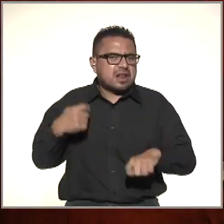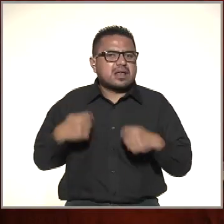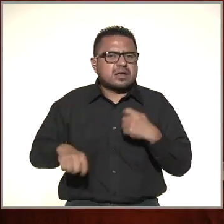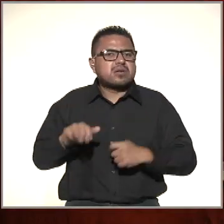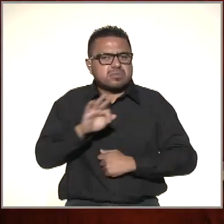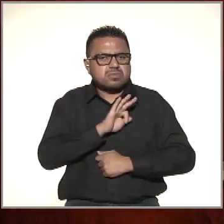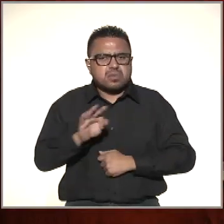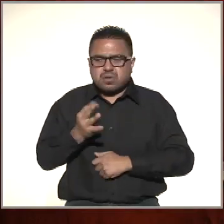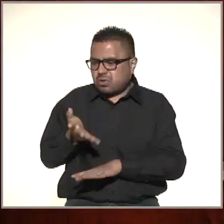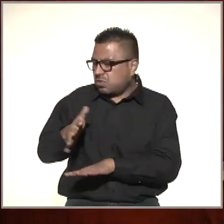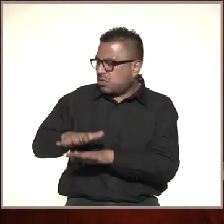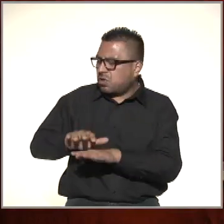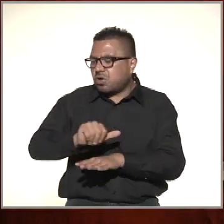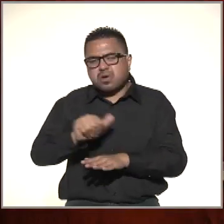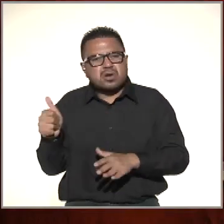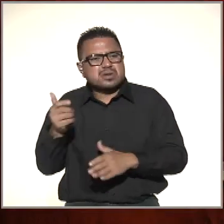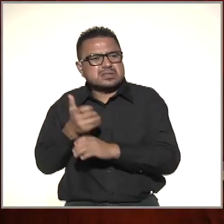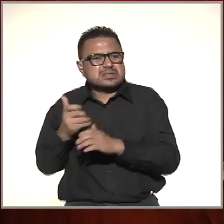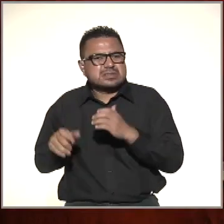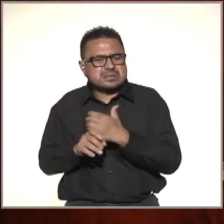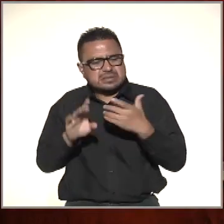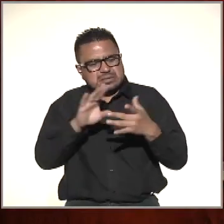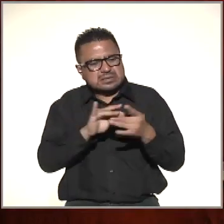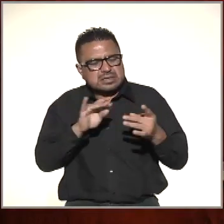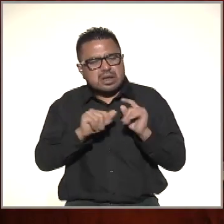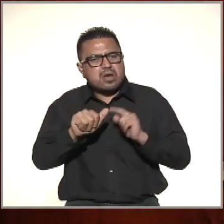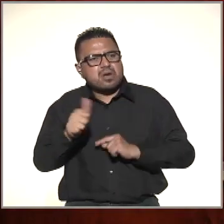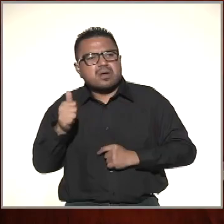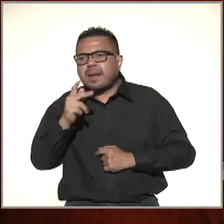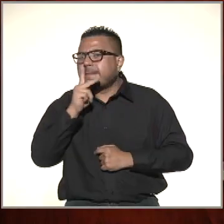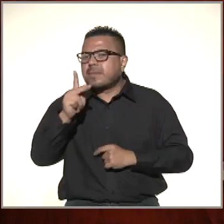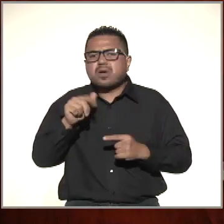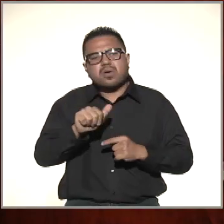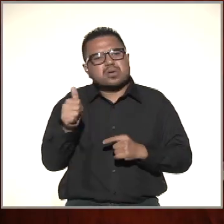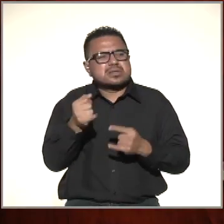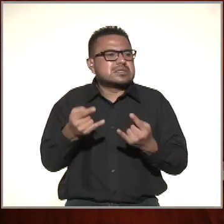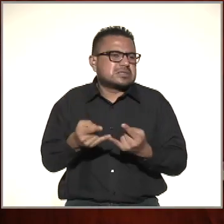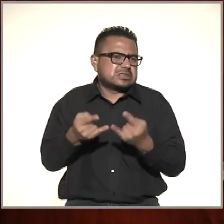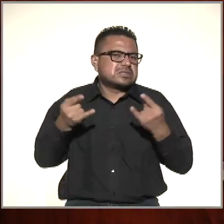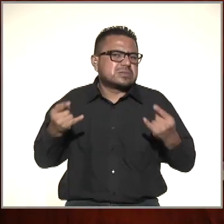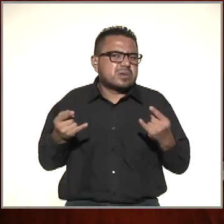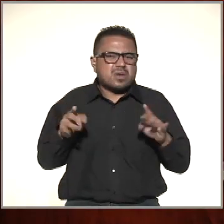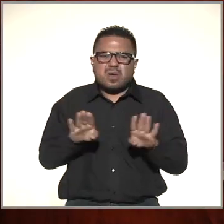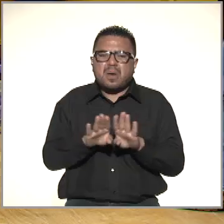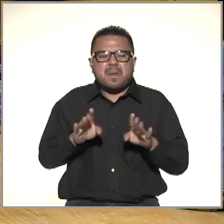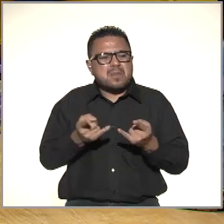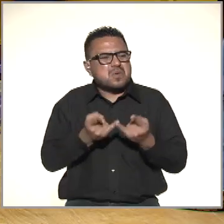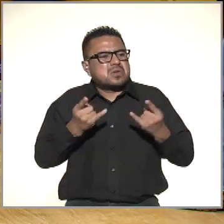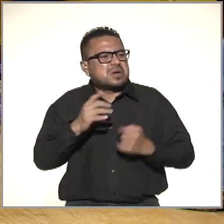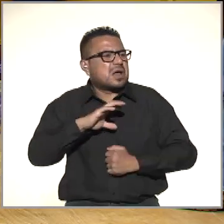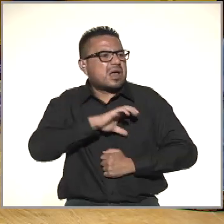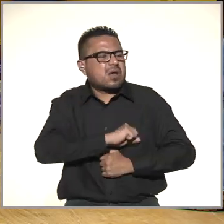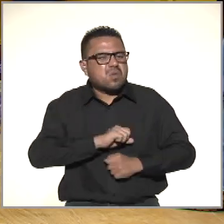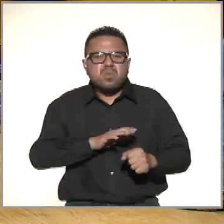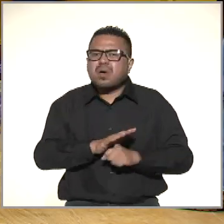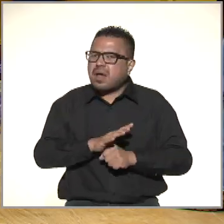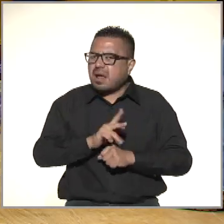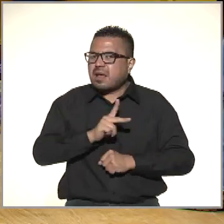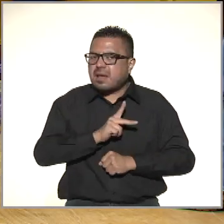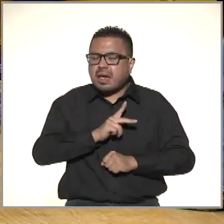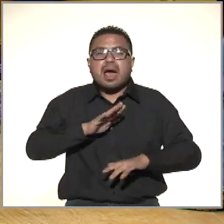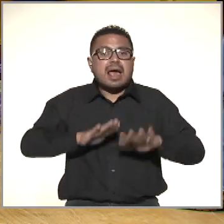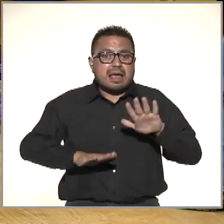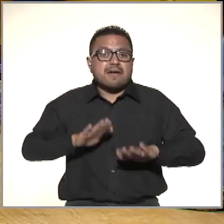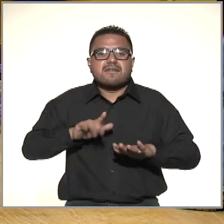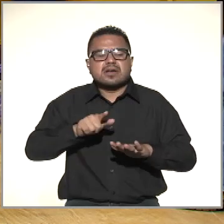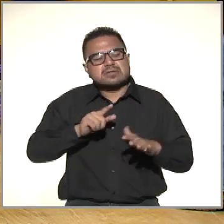poder incorporar otras narraciones, otras palabras, otras historias y como historias preferidas. Claro. Porque a veces